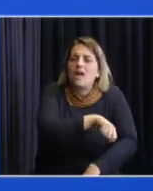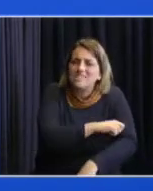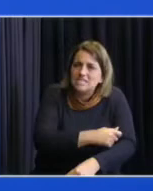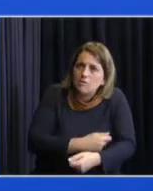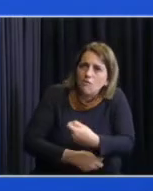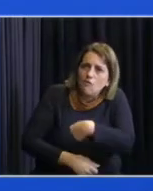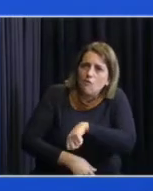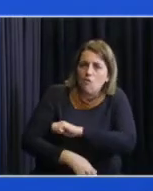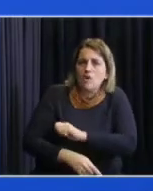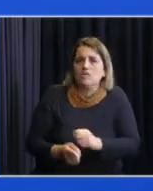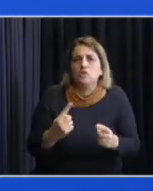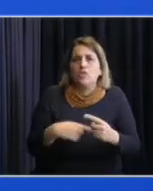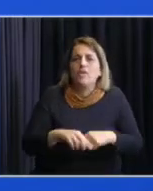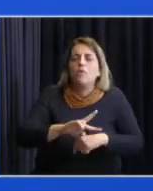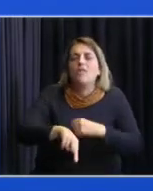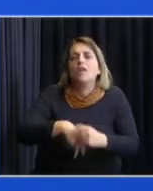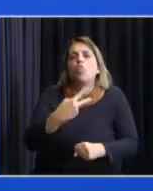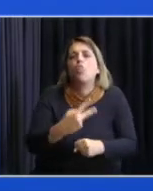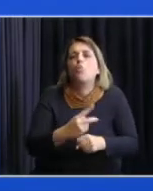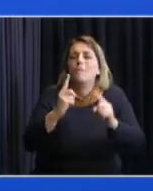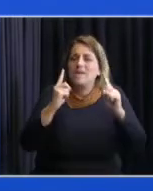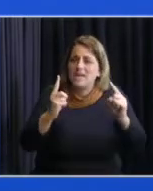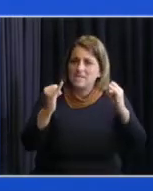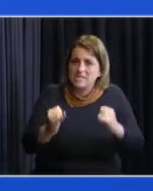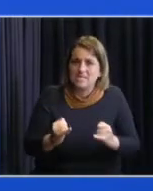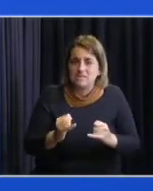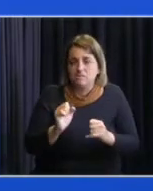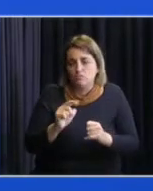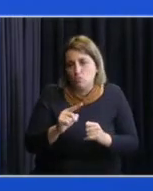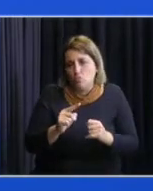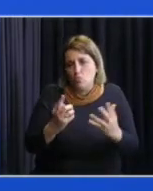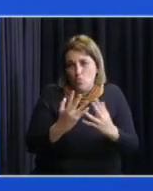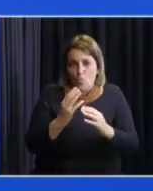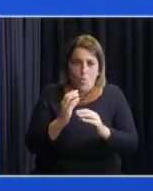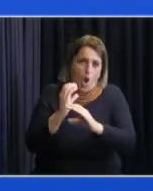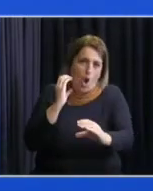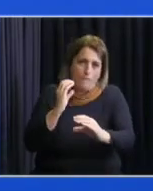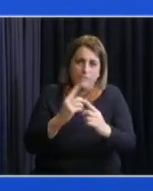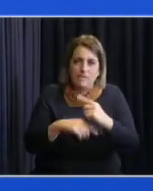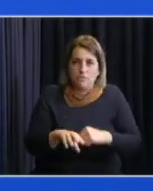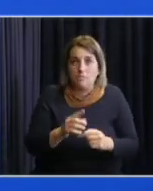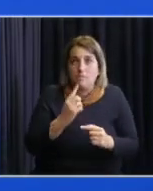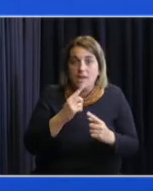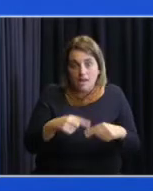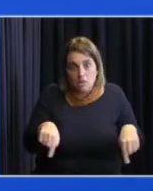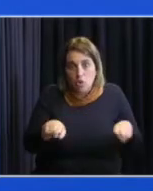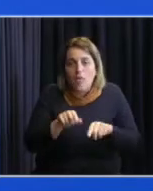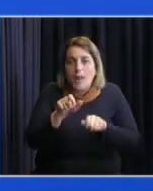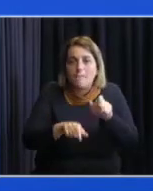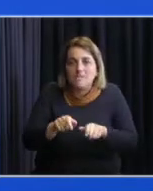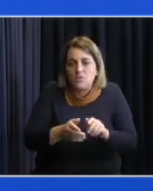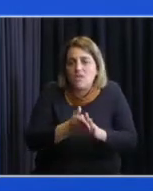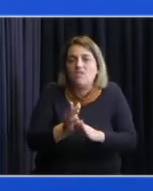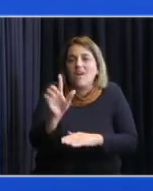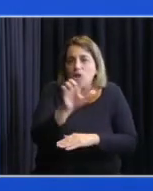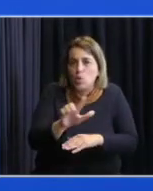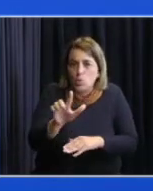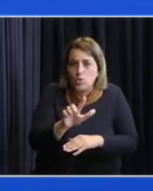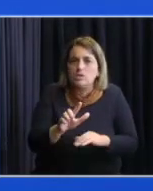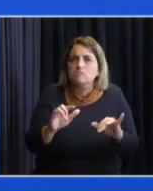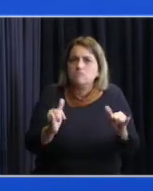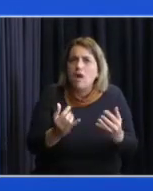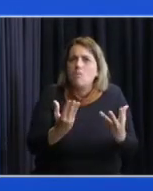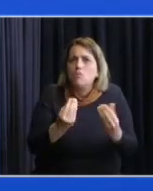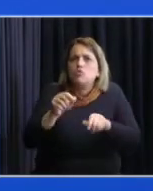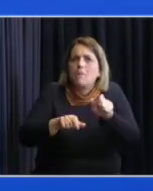esfuerzo adicional de duplicar, de hecho, las frecuencias, para que todo el mundo, y sobre todo a partir del lunes, que